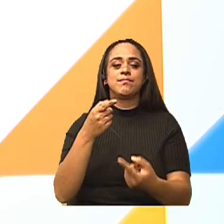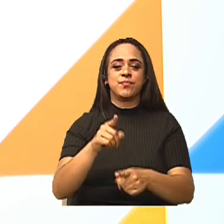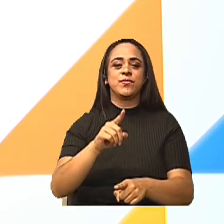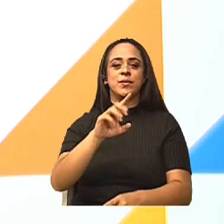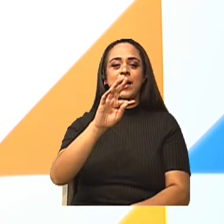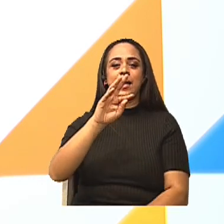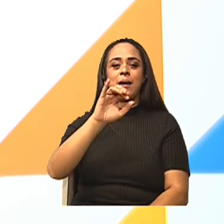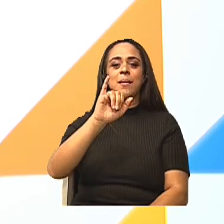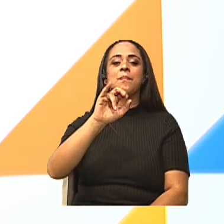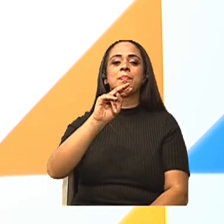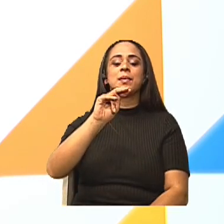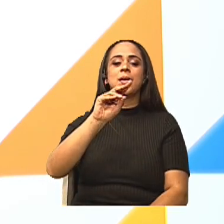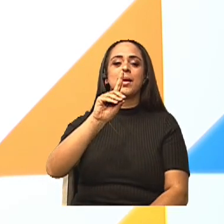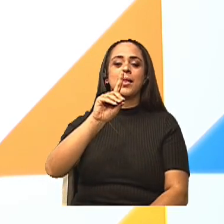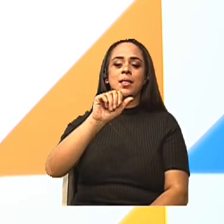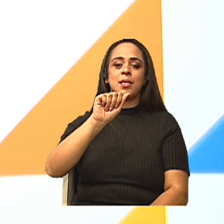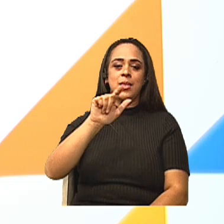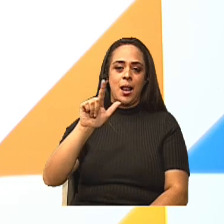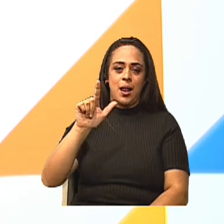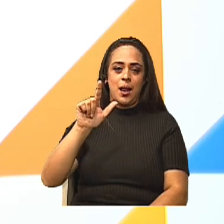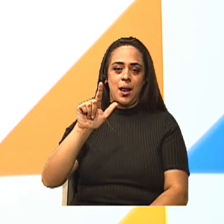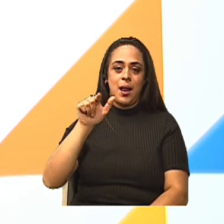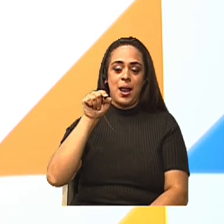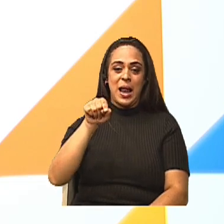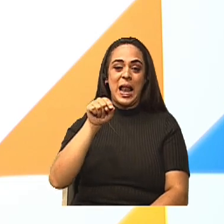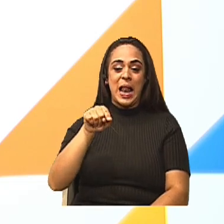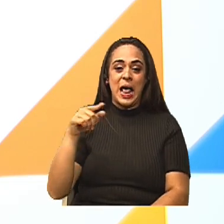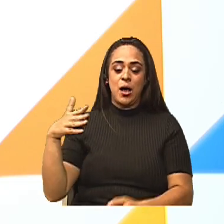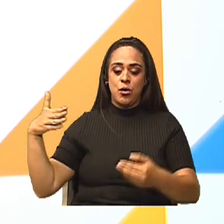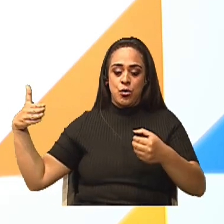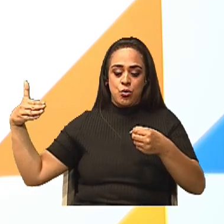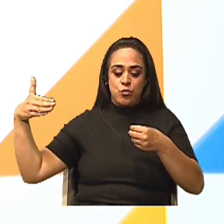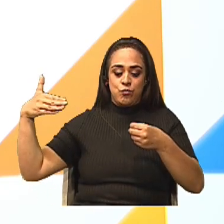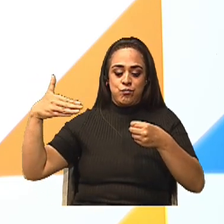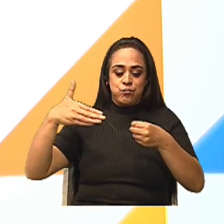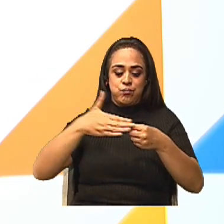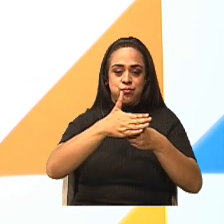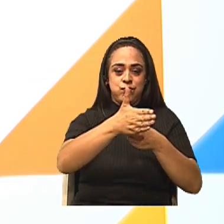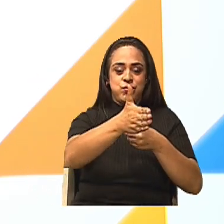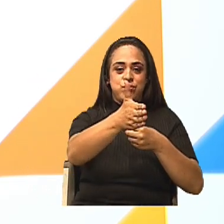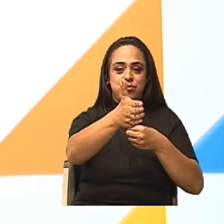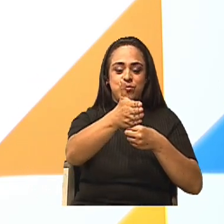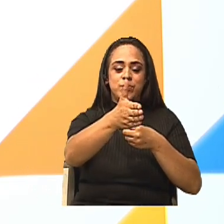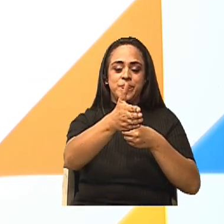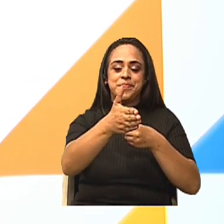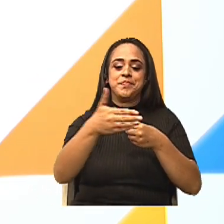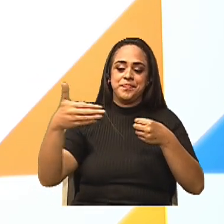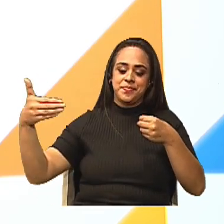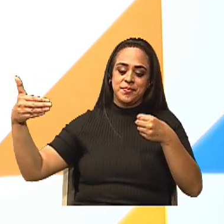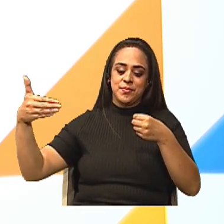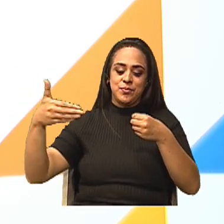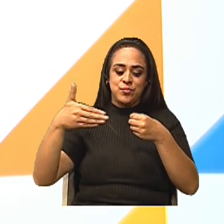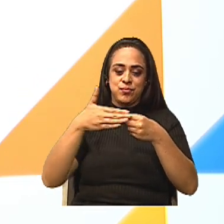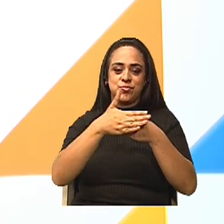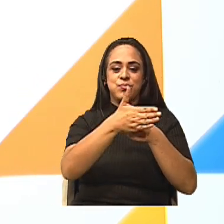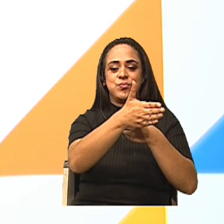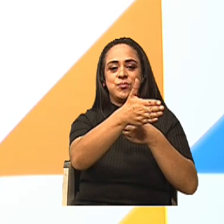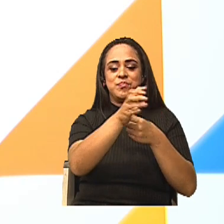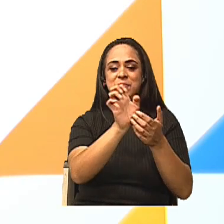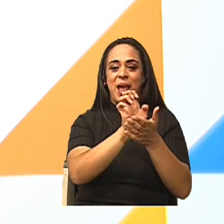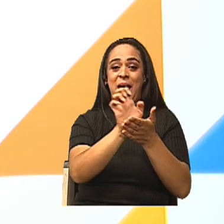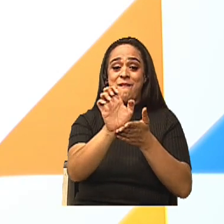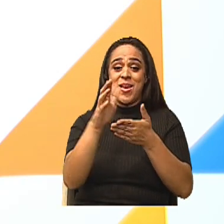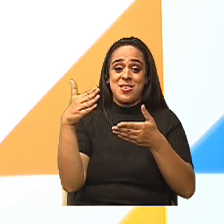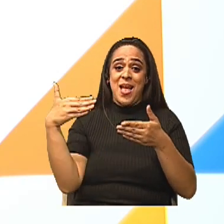es que la sustancia que está aquí adentro dispersa las partículas de la luz, les cambia la dirección y evita su paso. Y